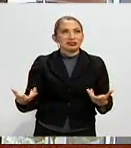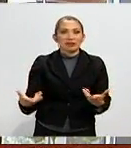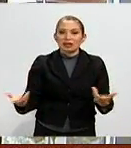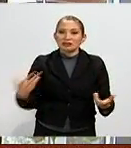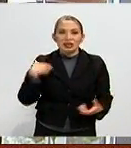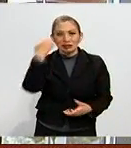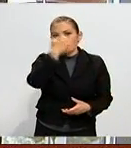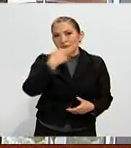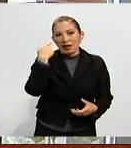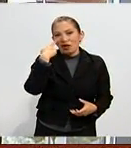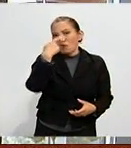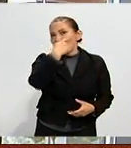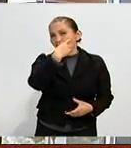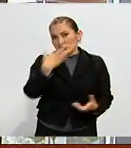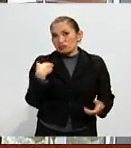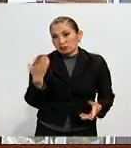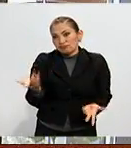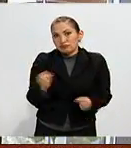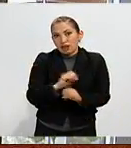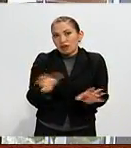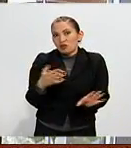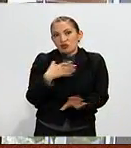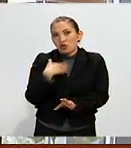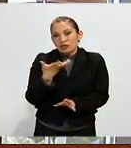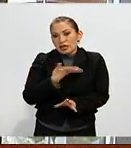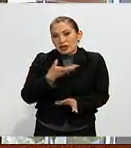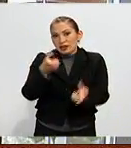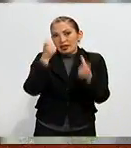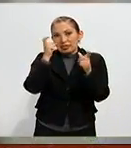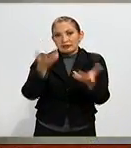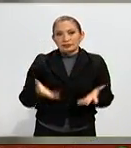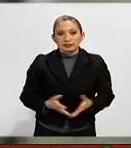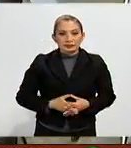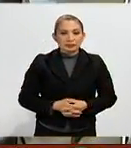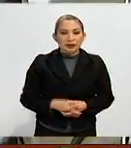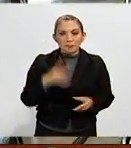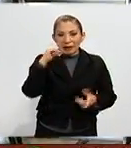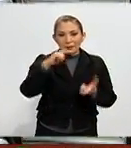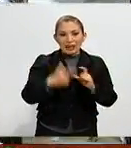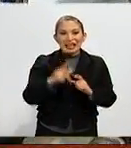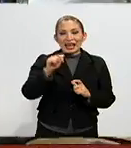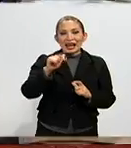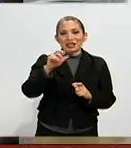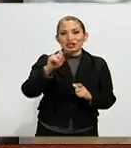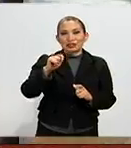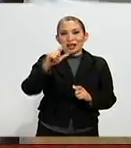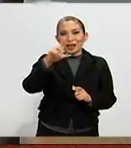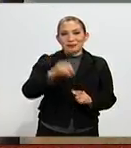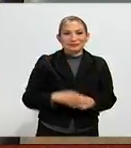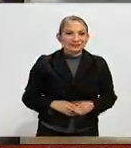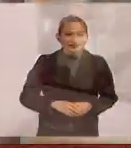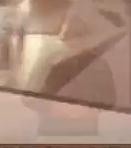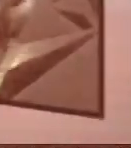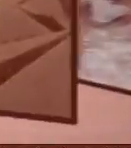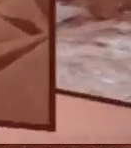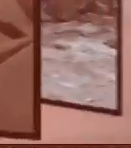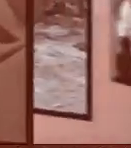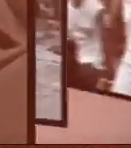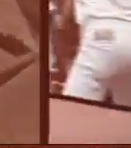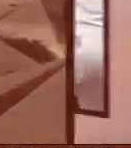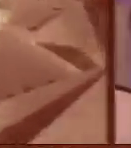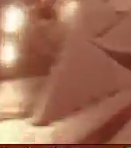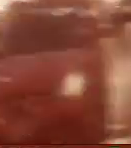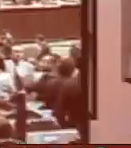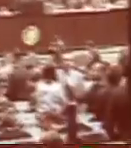han realizado un examen de la vista y por ende pues nunca han tenido un par de anteojos. Para México al Día, Liliana Sotelo.